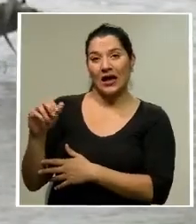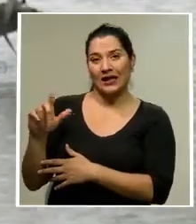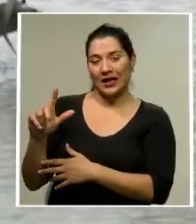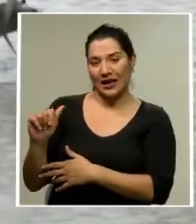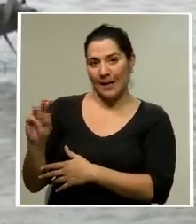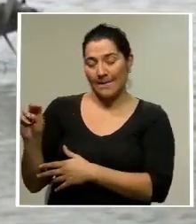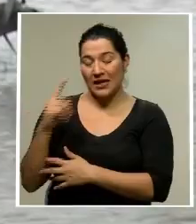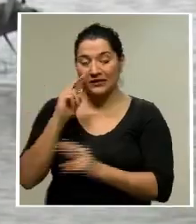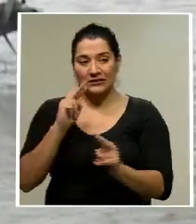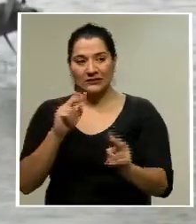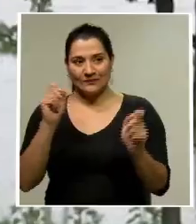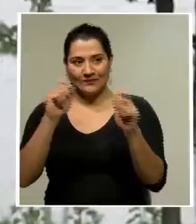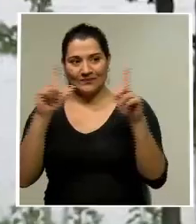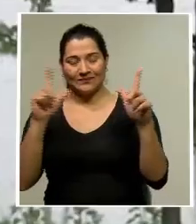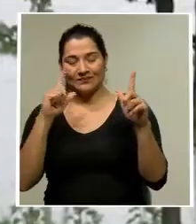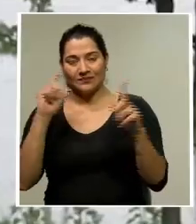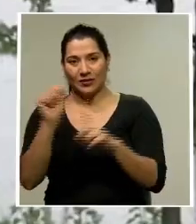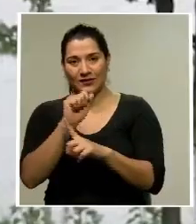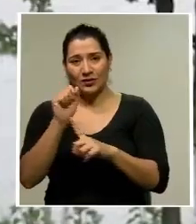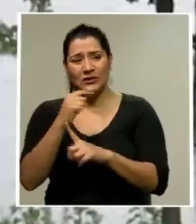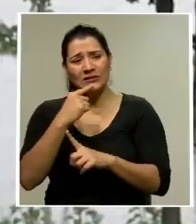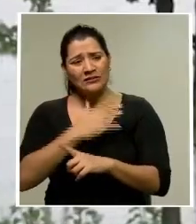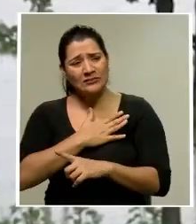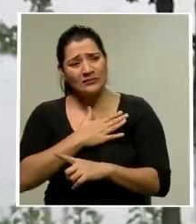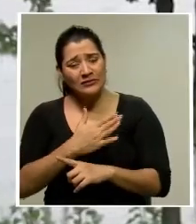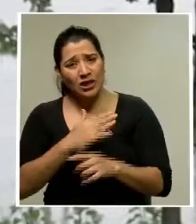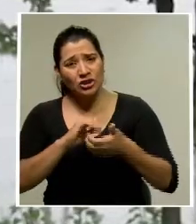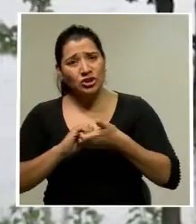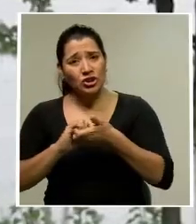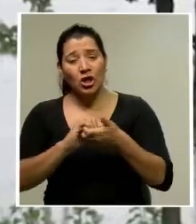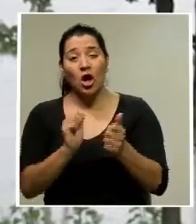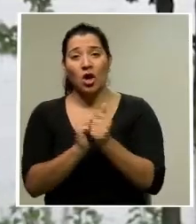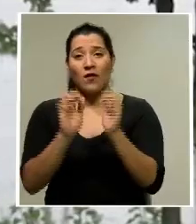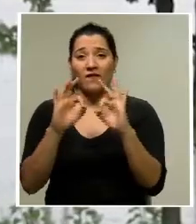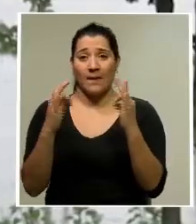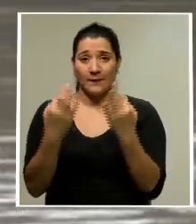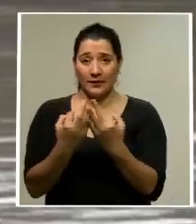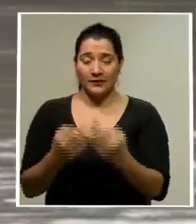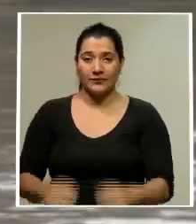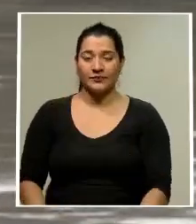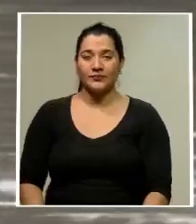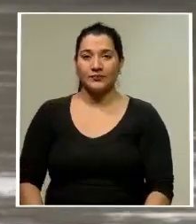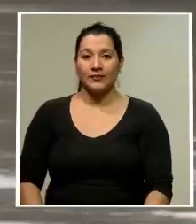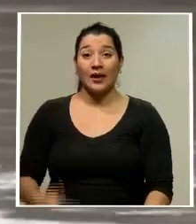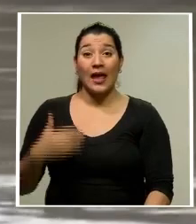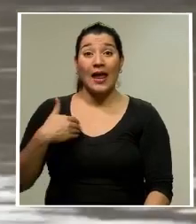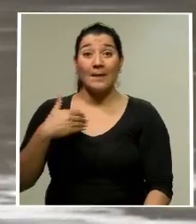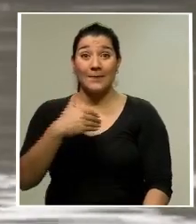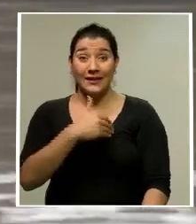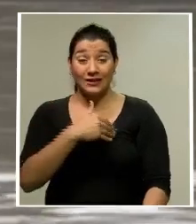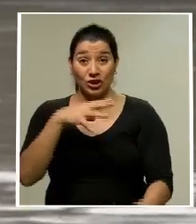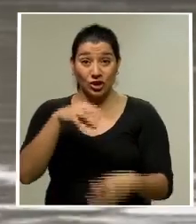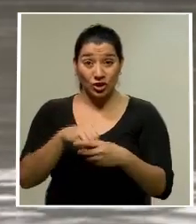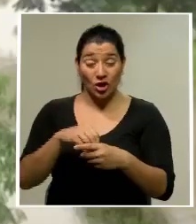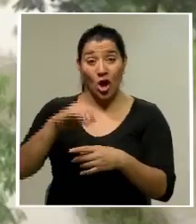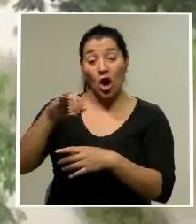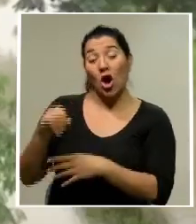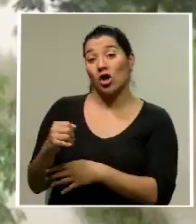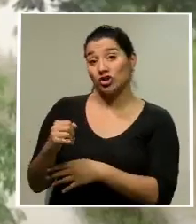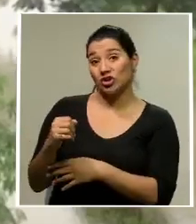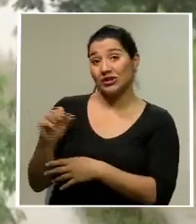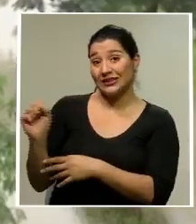por la catástrofe y manifestó su solidaridad con las familias de las víctimas. El ministro del Interior, Horst